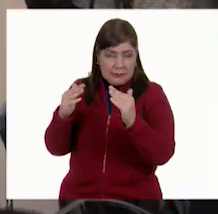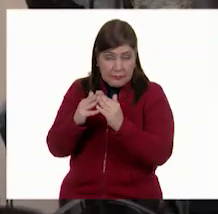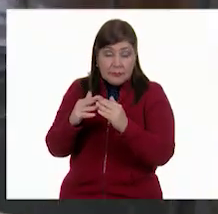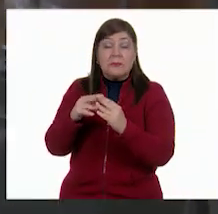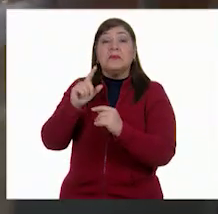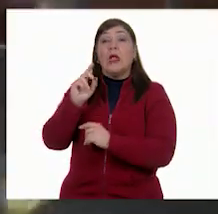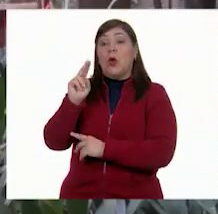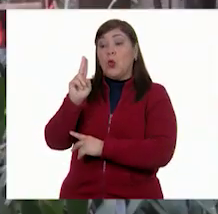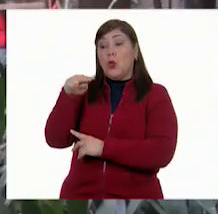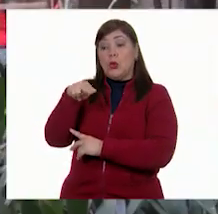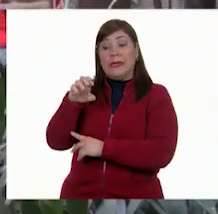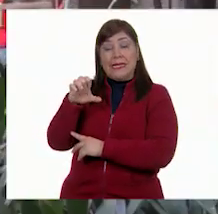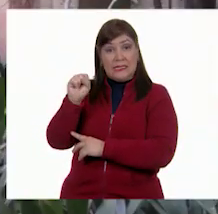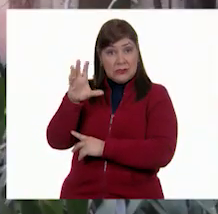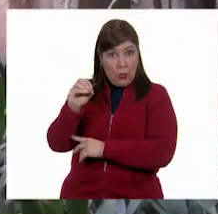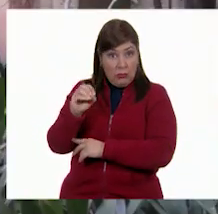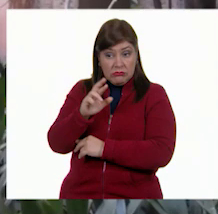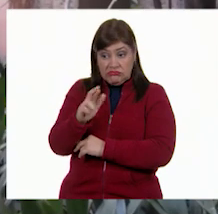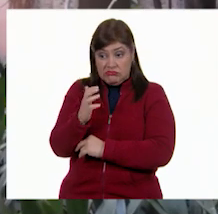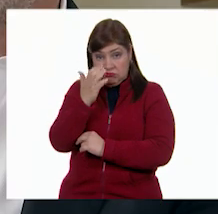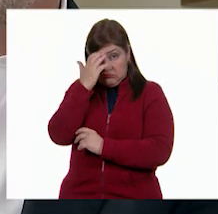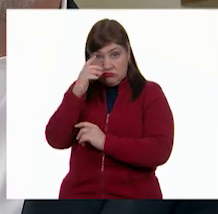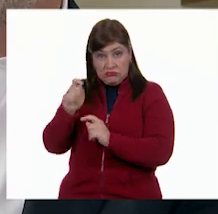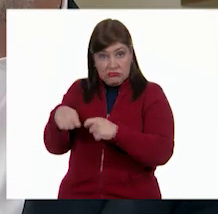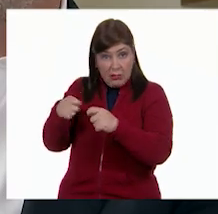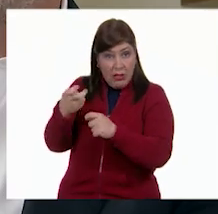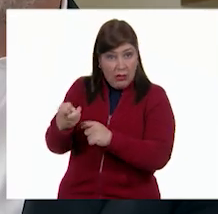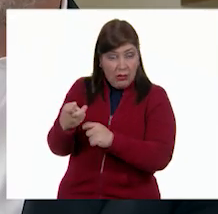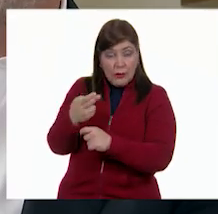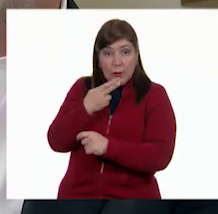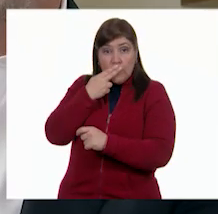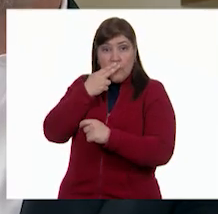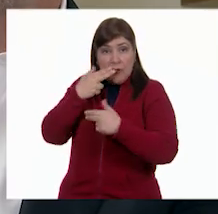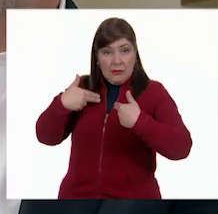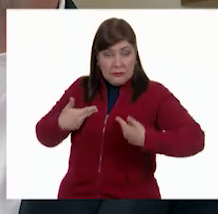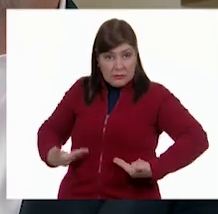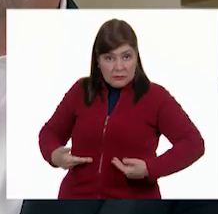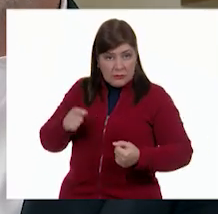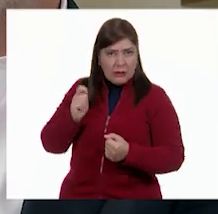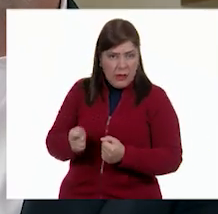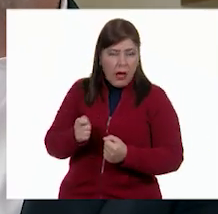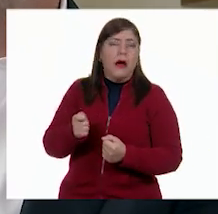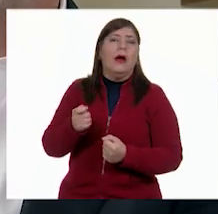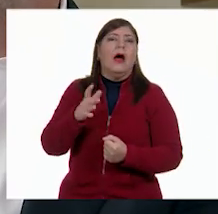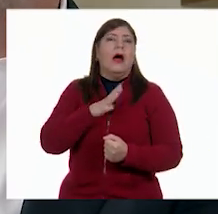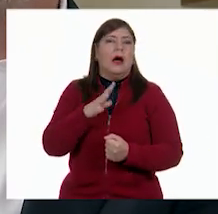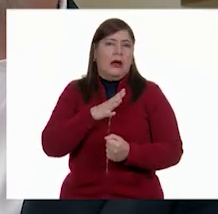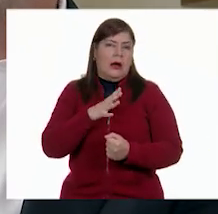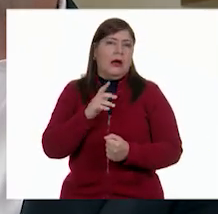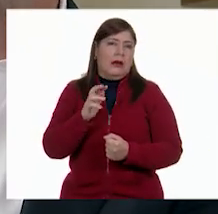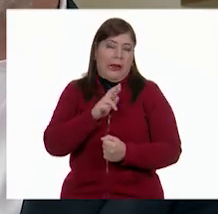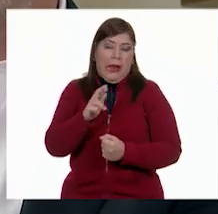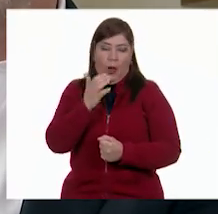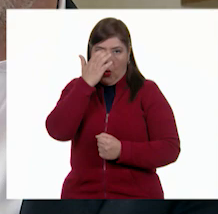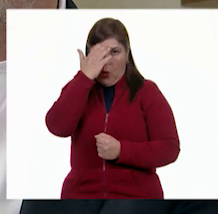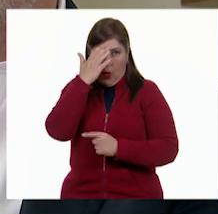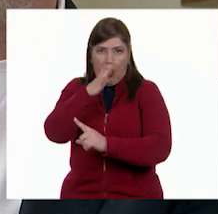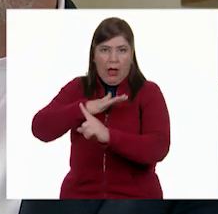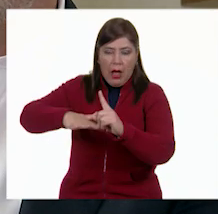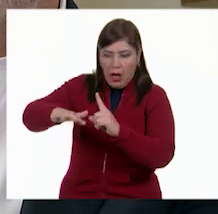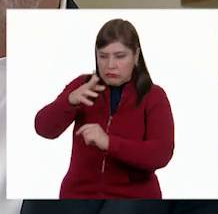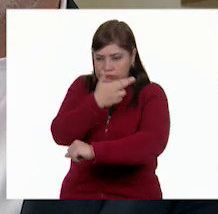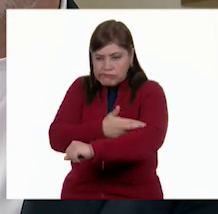UNESCO se vino a sumar tuvo como dos efectos. O sea, la UNESCO lo reconoció porque estaba muy bien